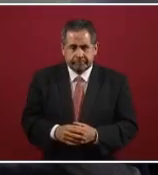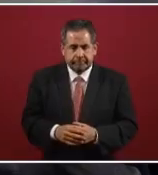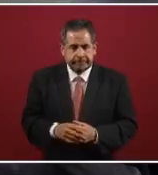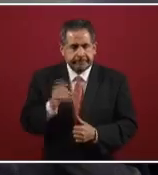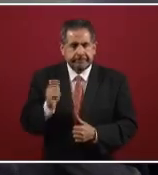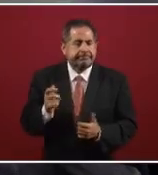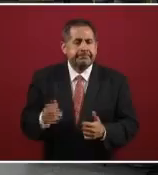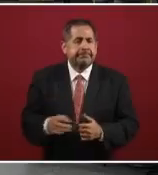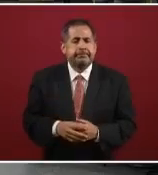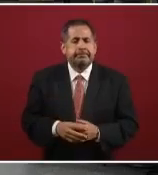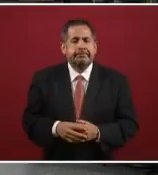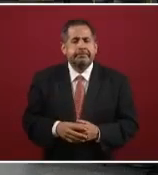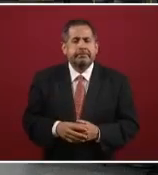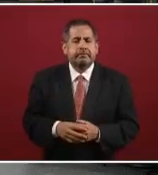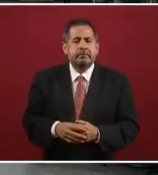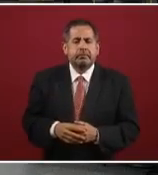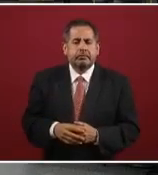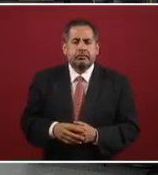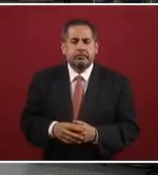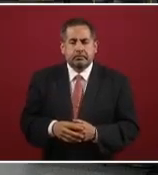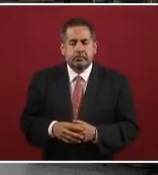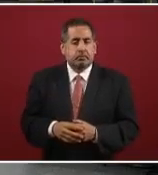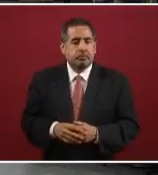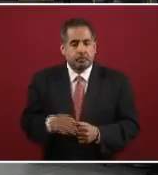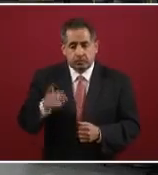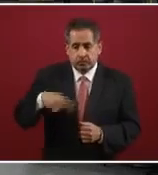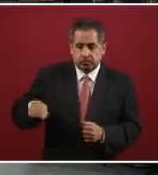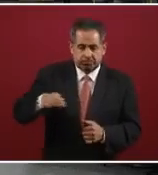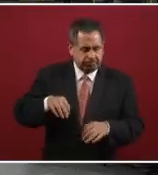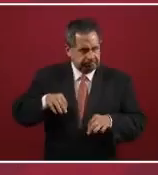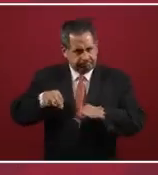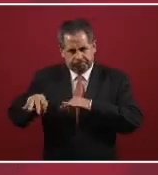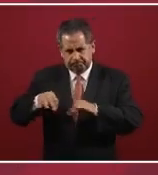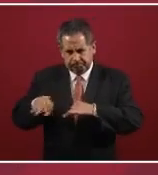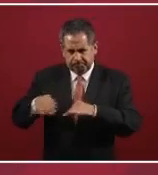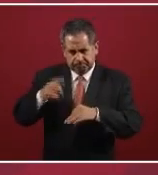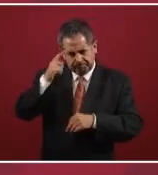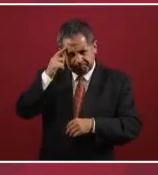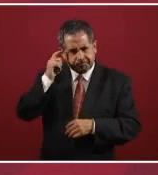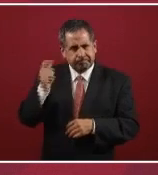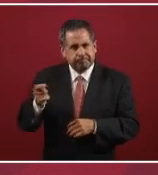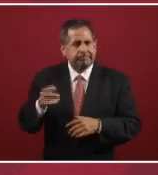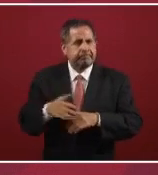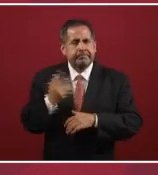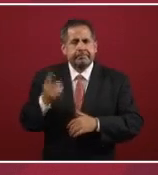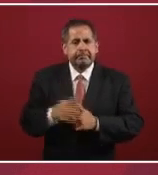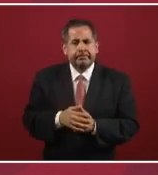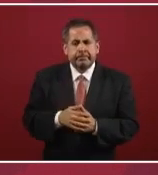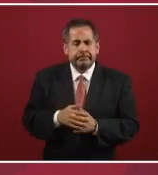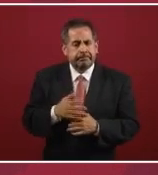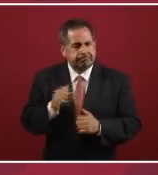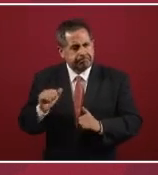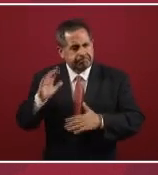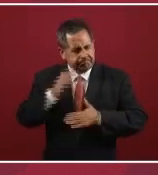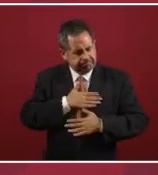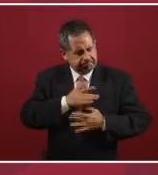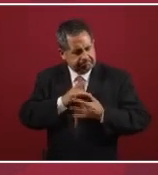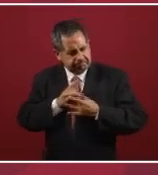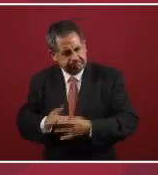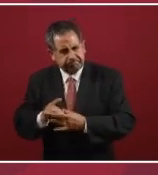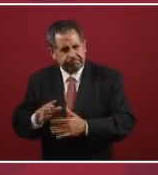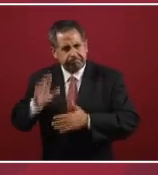qué están trabajando porque tiene un compromiso